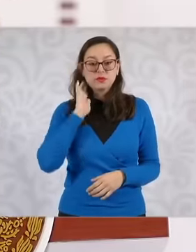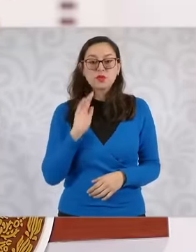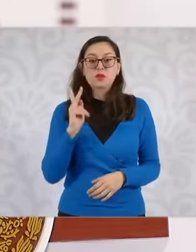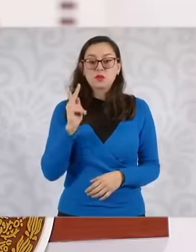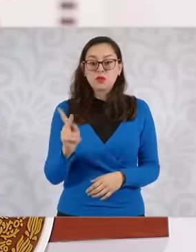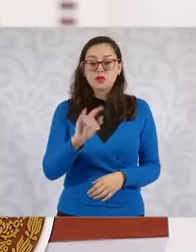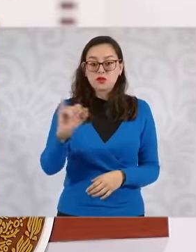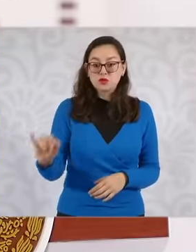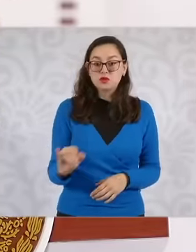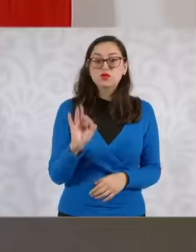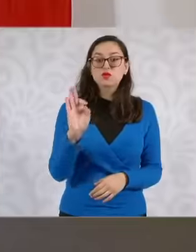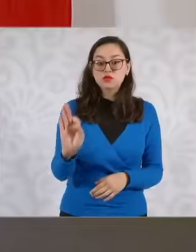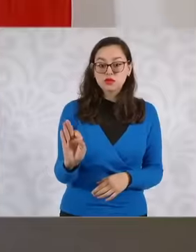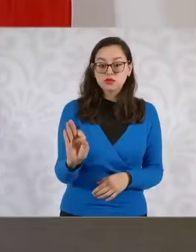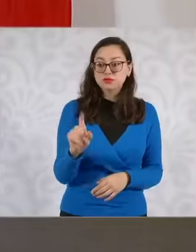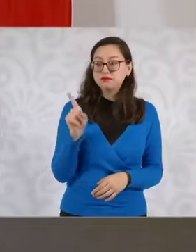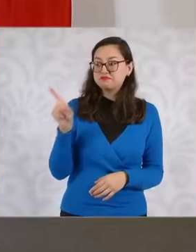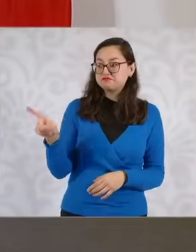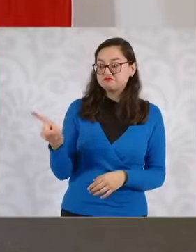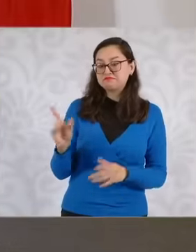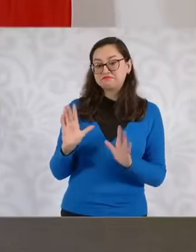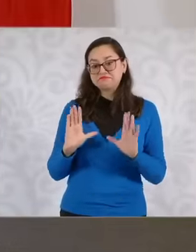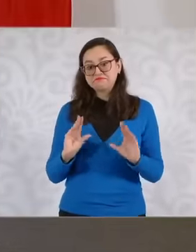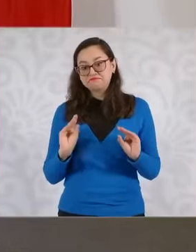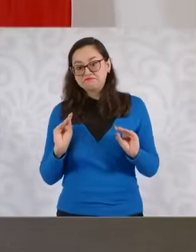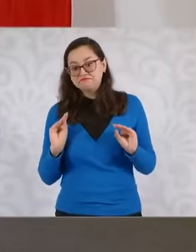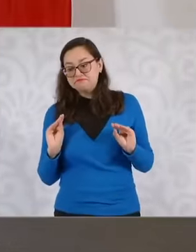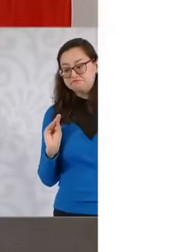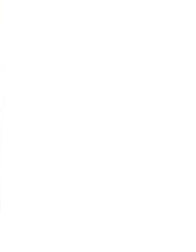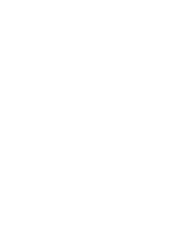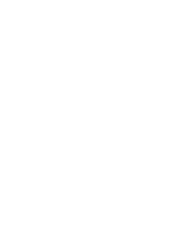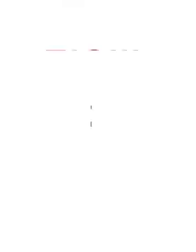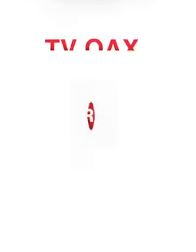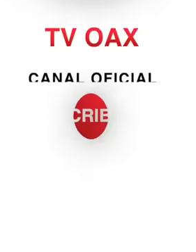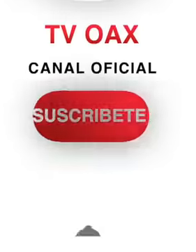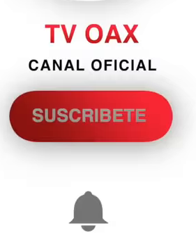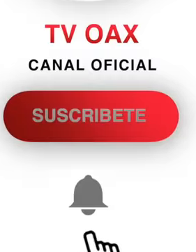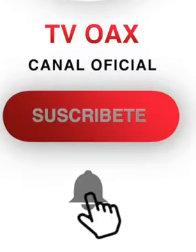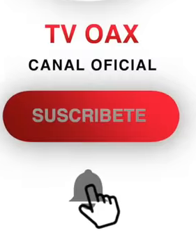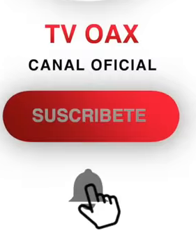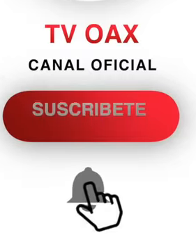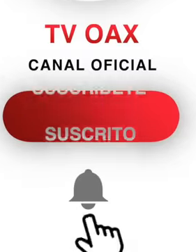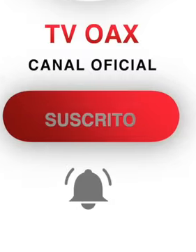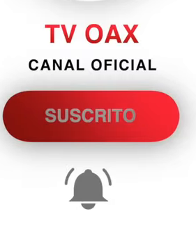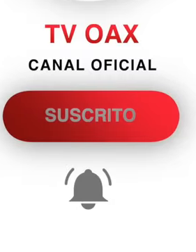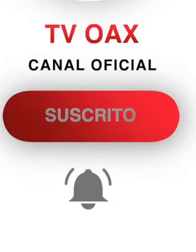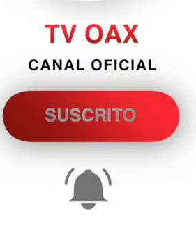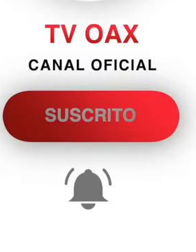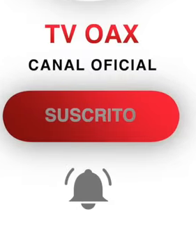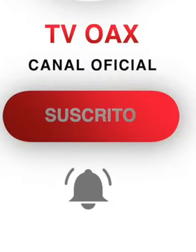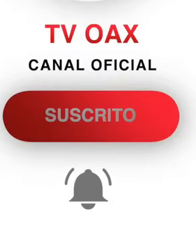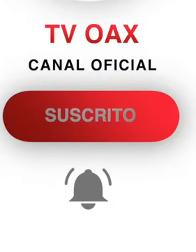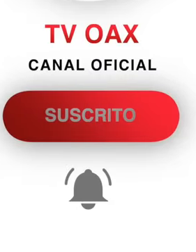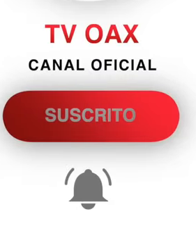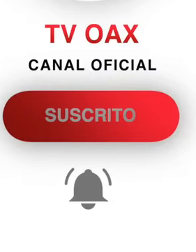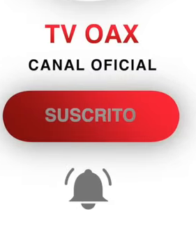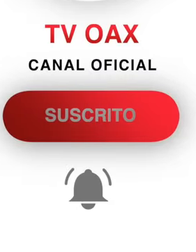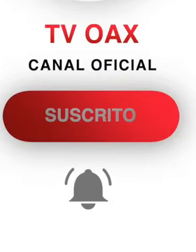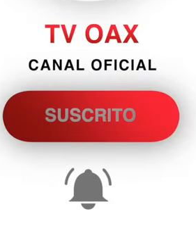de la Federación no quiso juzgarlo y en cambio liberó a su socia y